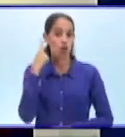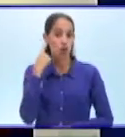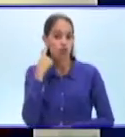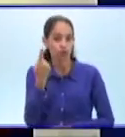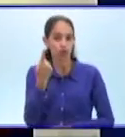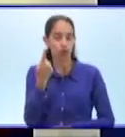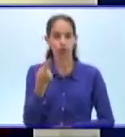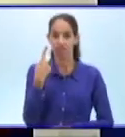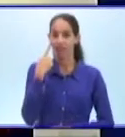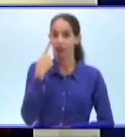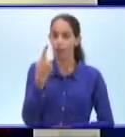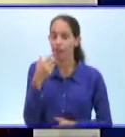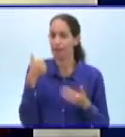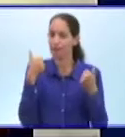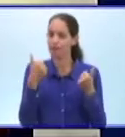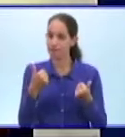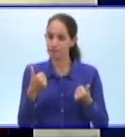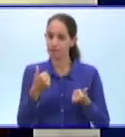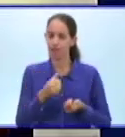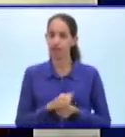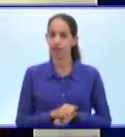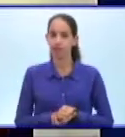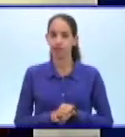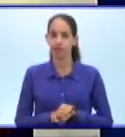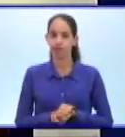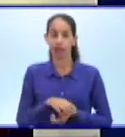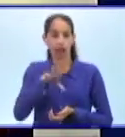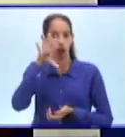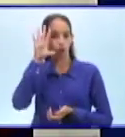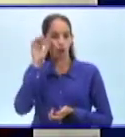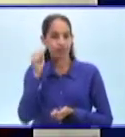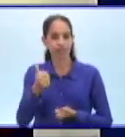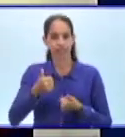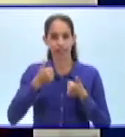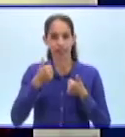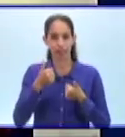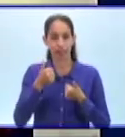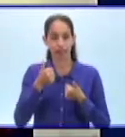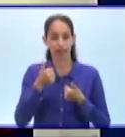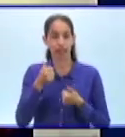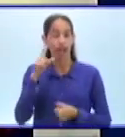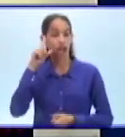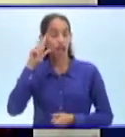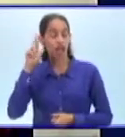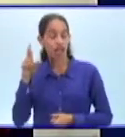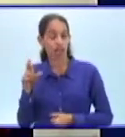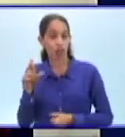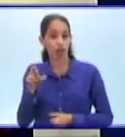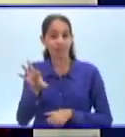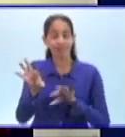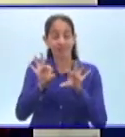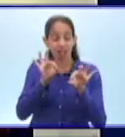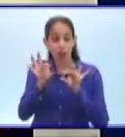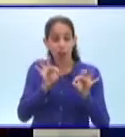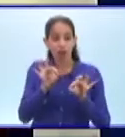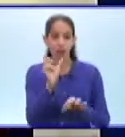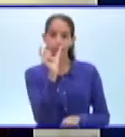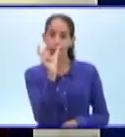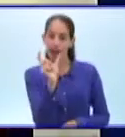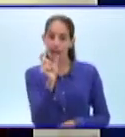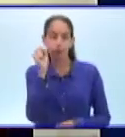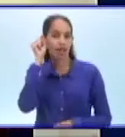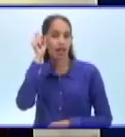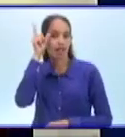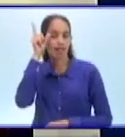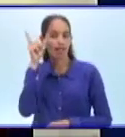con atención y vayan poniendo las palabras y las ideas que le